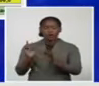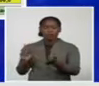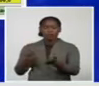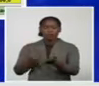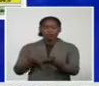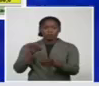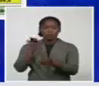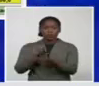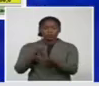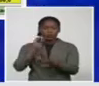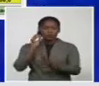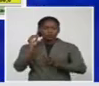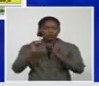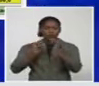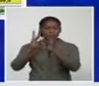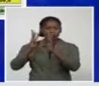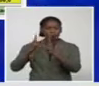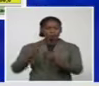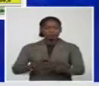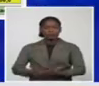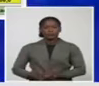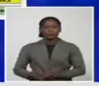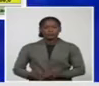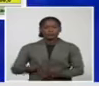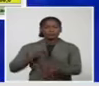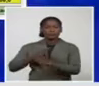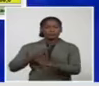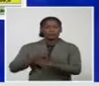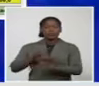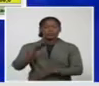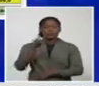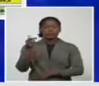de Cuba, 110,2. Granma,